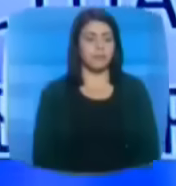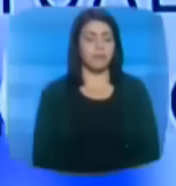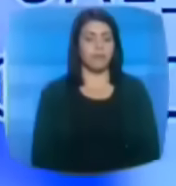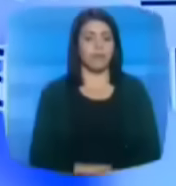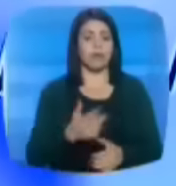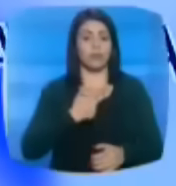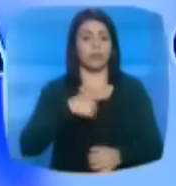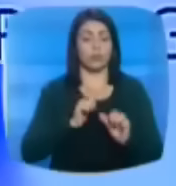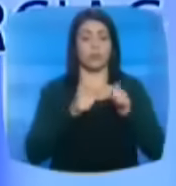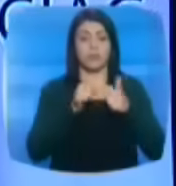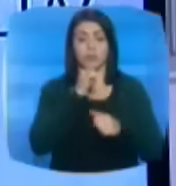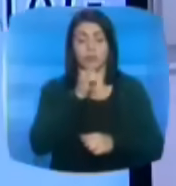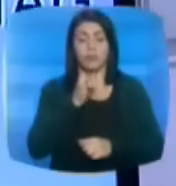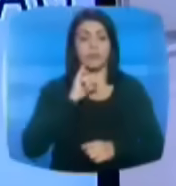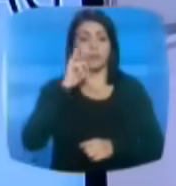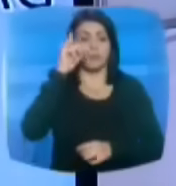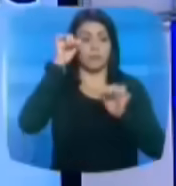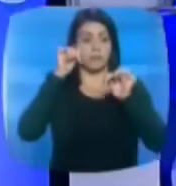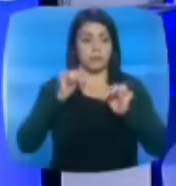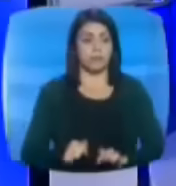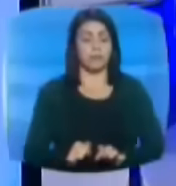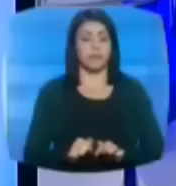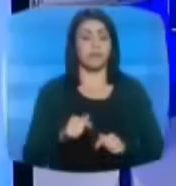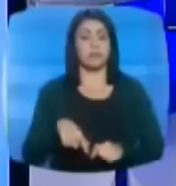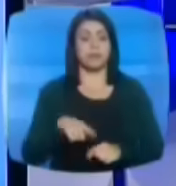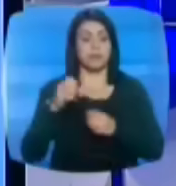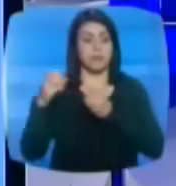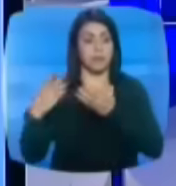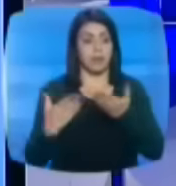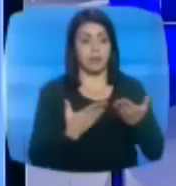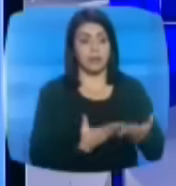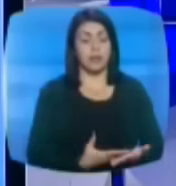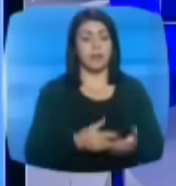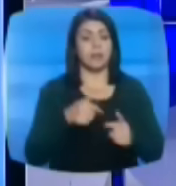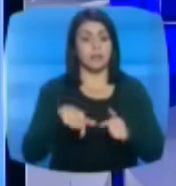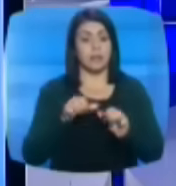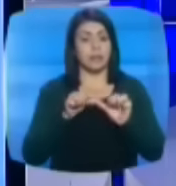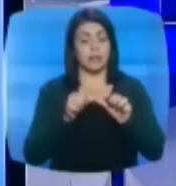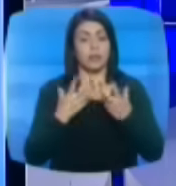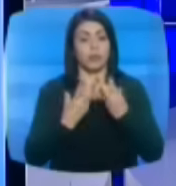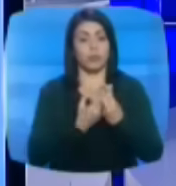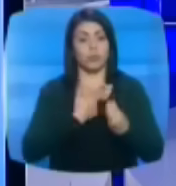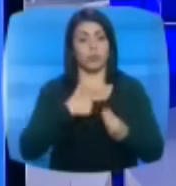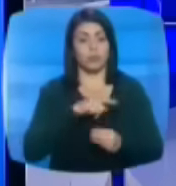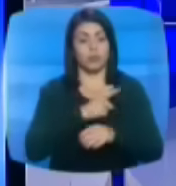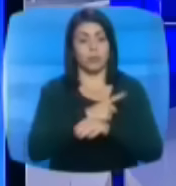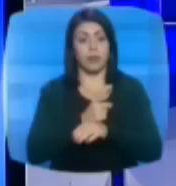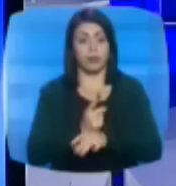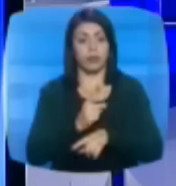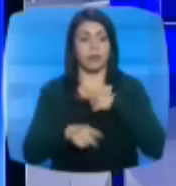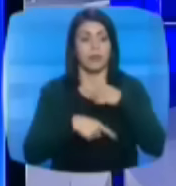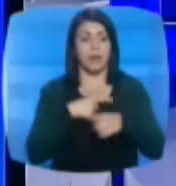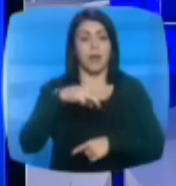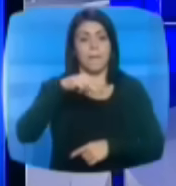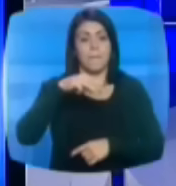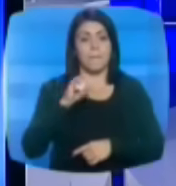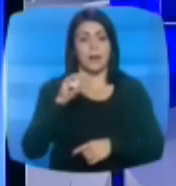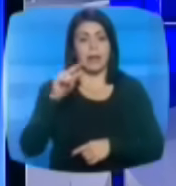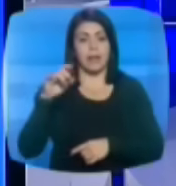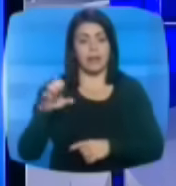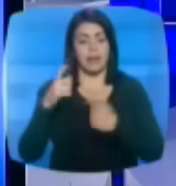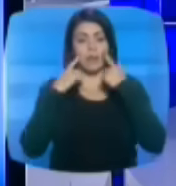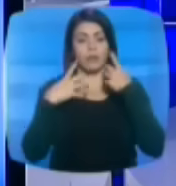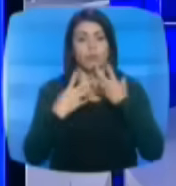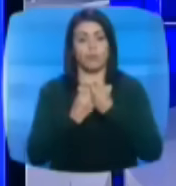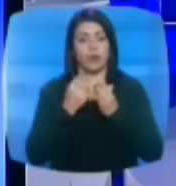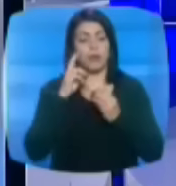De esta manera damos inicio a las informaciones de arte y espectáculos en lo actual. Les doy la bienvenida. Por supuesto, quédense con nosotros durante estos minutos. Yo soy Maite García y a través de mis